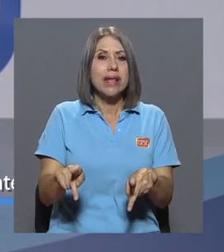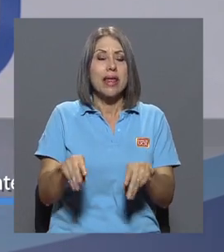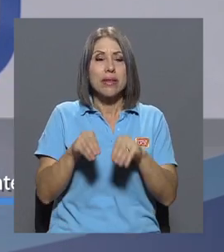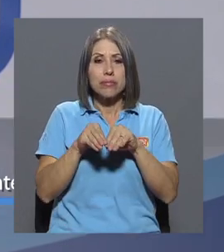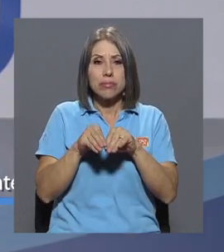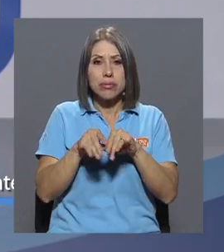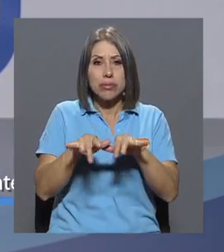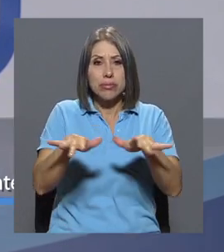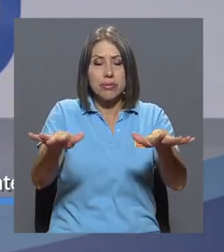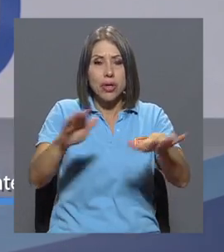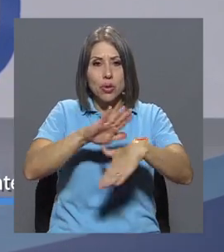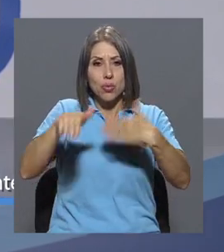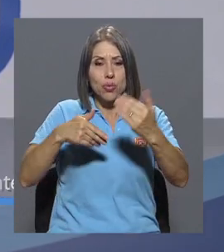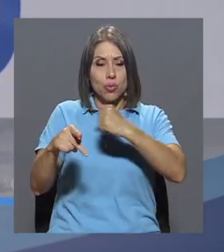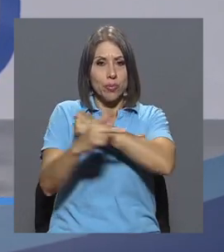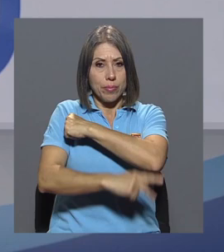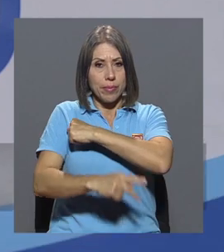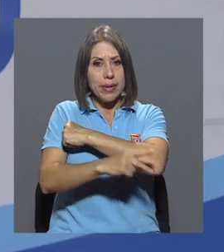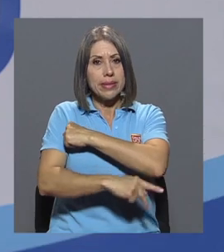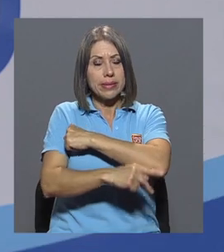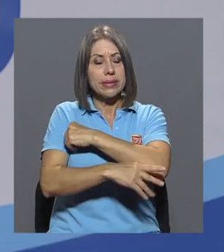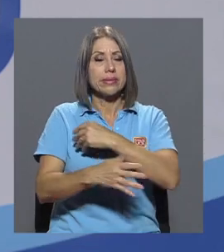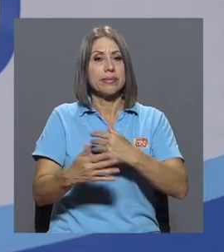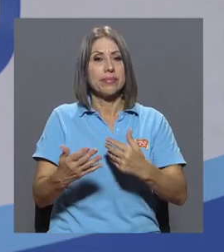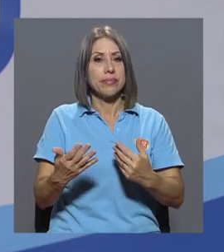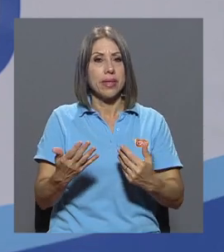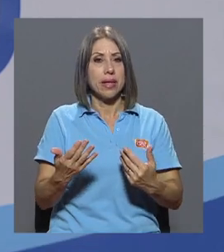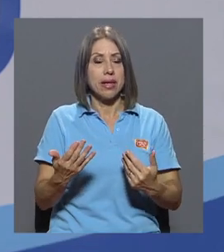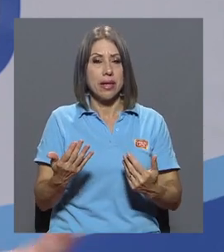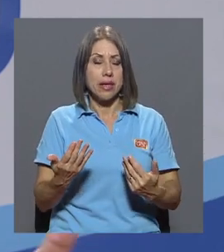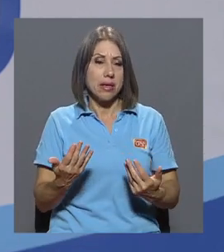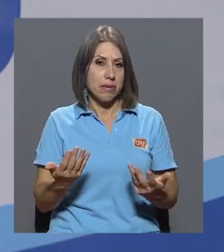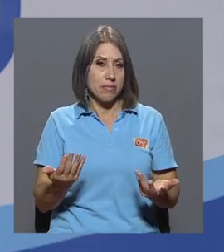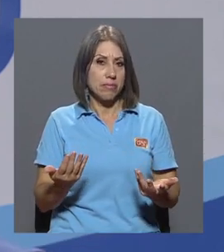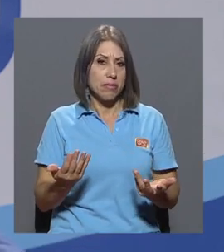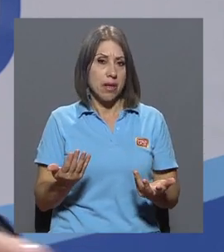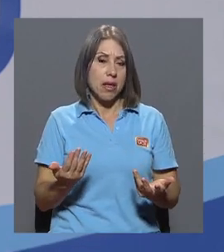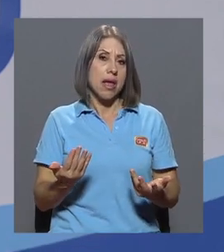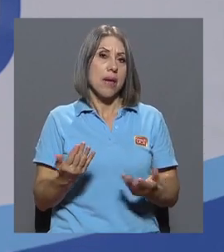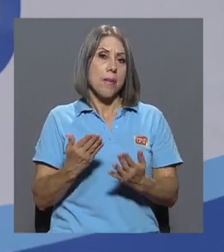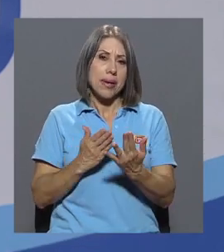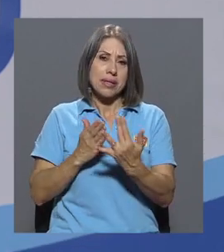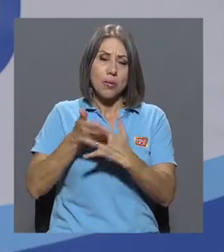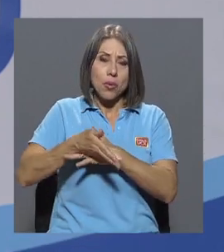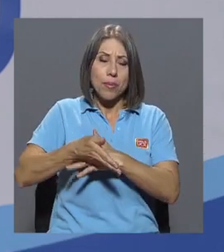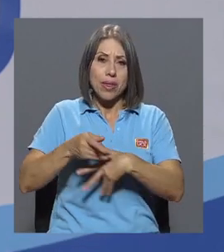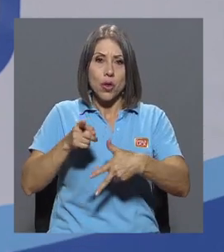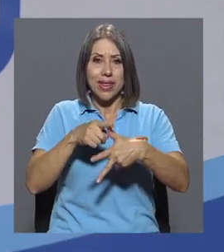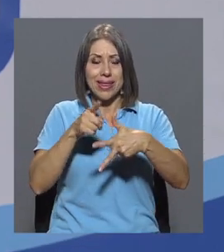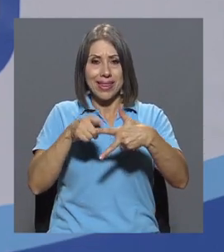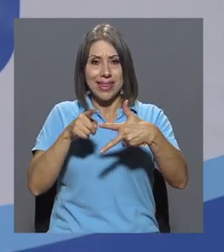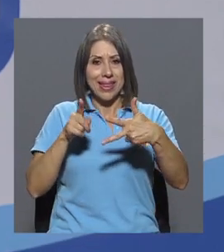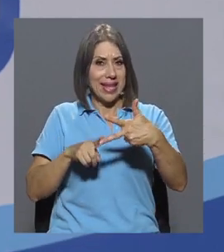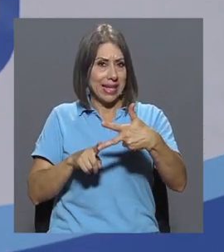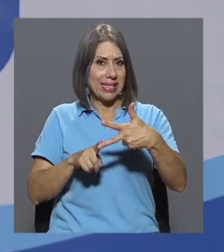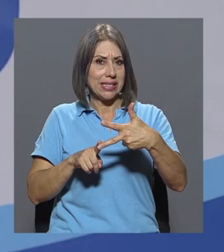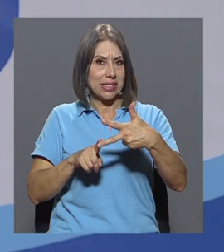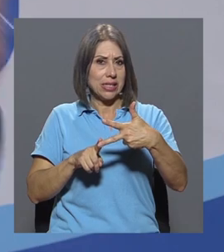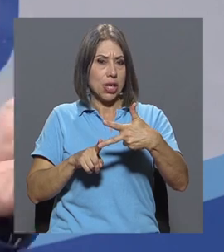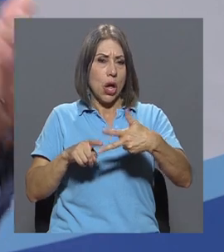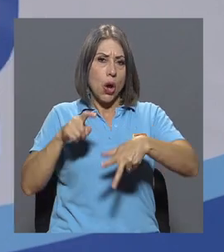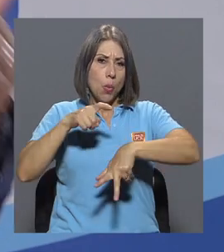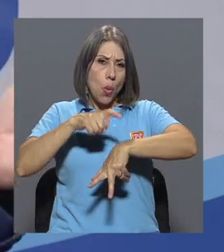país y va a ser por medio de tres digamos horarios